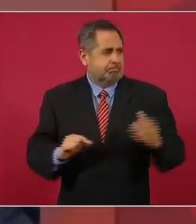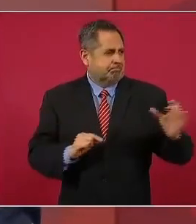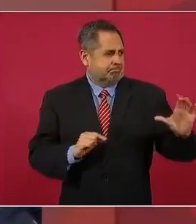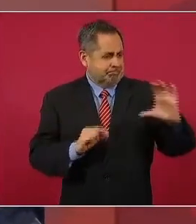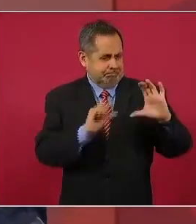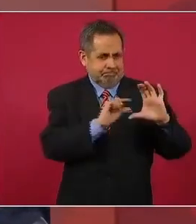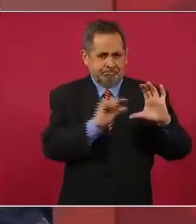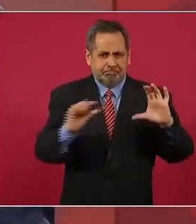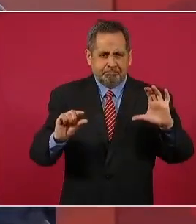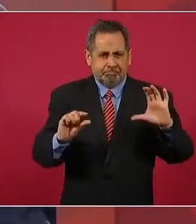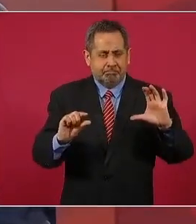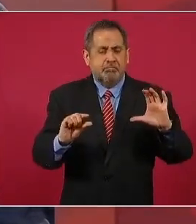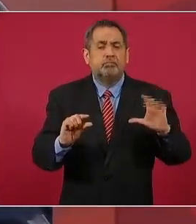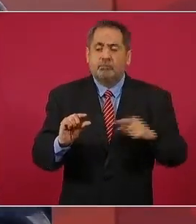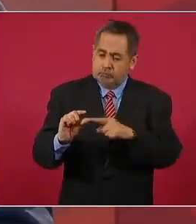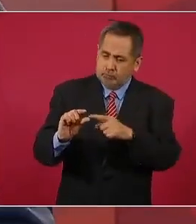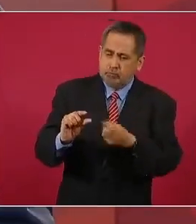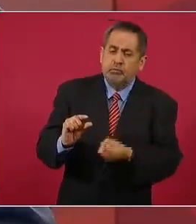¿Cuánto juntaría?